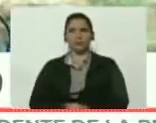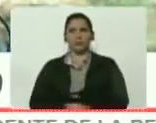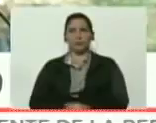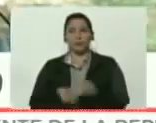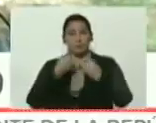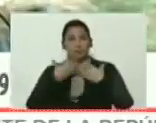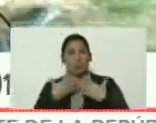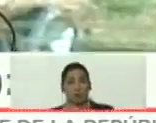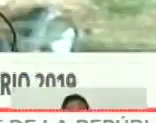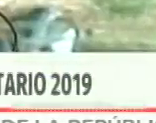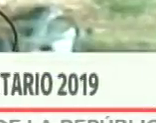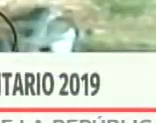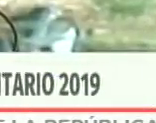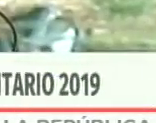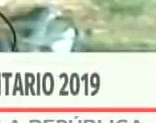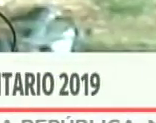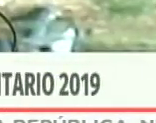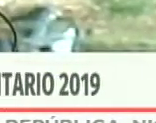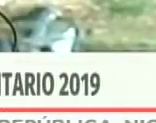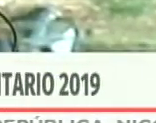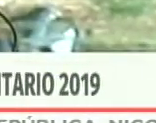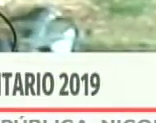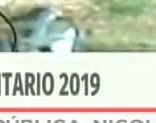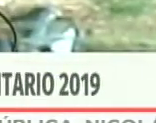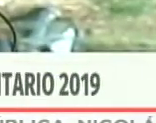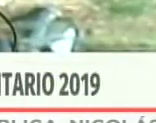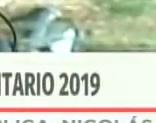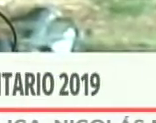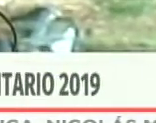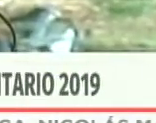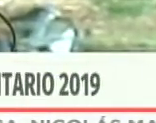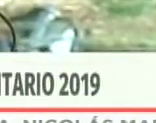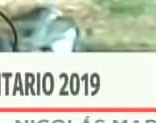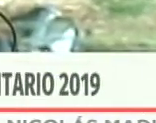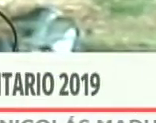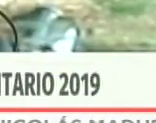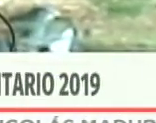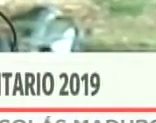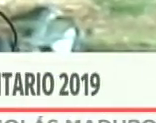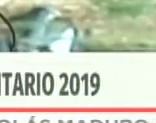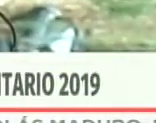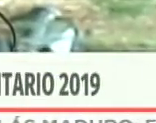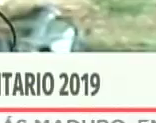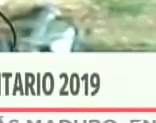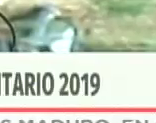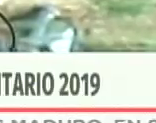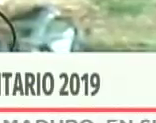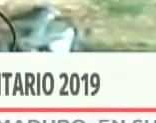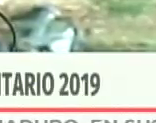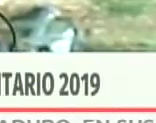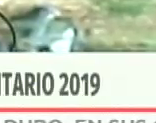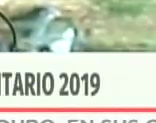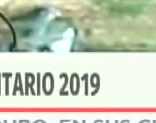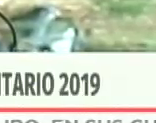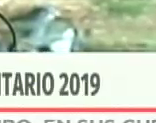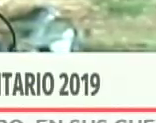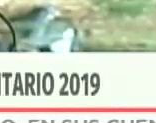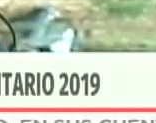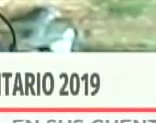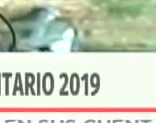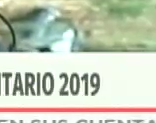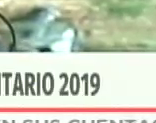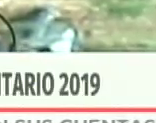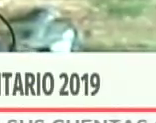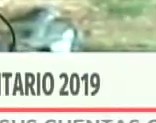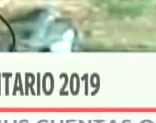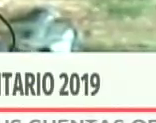Bien, presidente, en este momento ya estamos en la recta final de estos Juegos. Una participación de